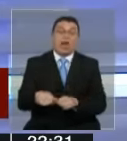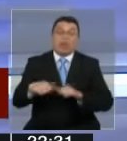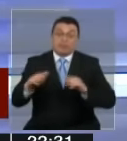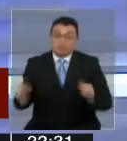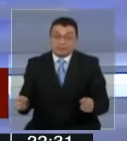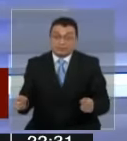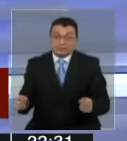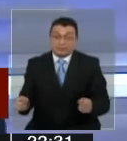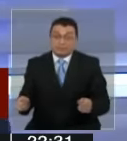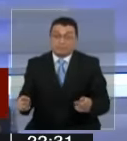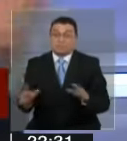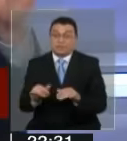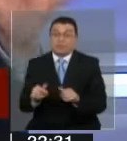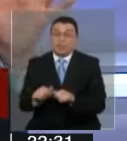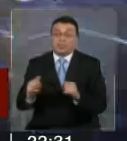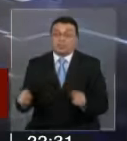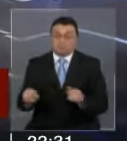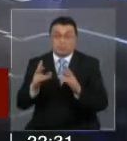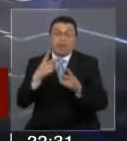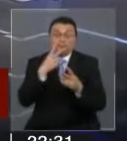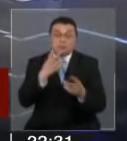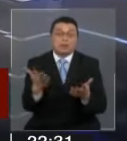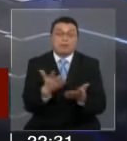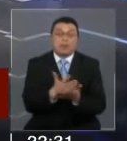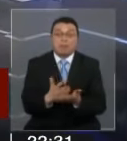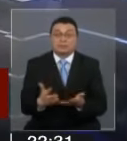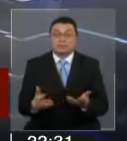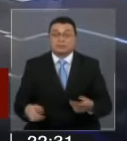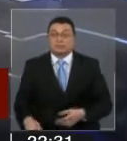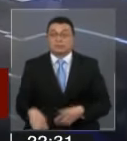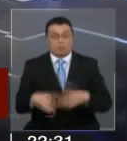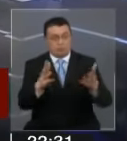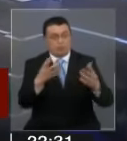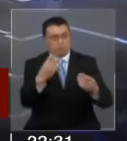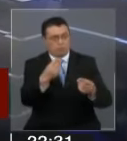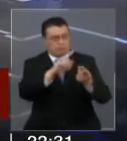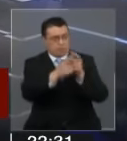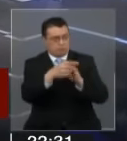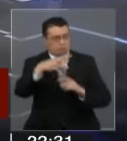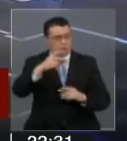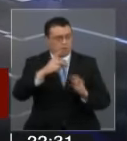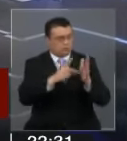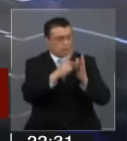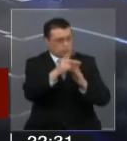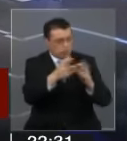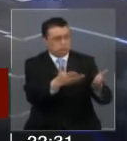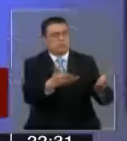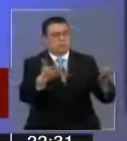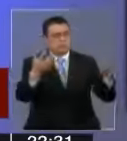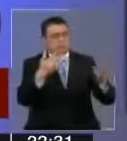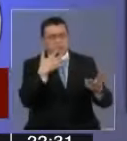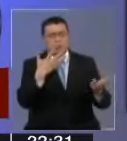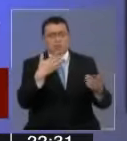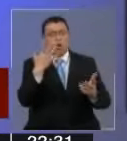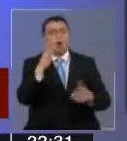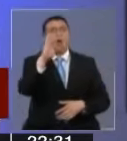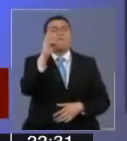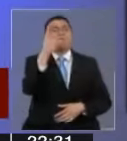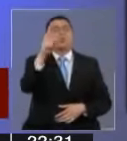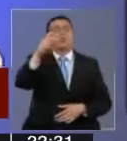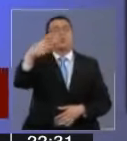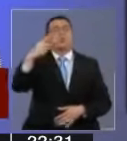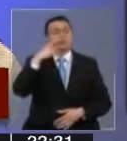además veamos qué pasa. Cambio en la derecha. Cambio de modelo de desarrollo, agregación de valor. ¿Dónde está Vigi y la